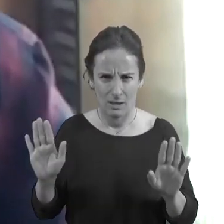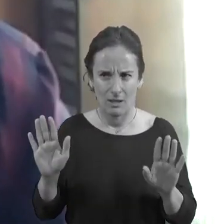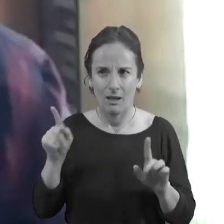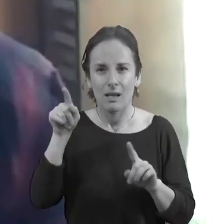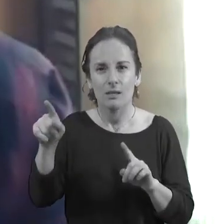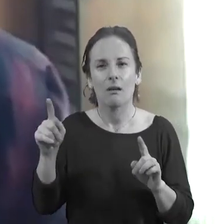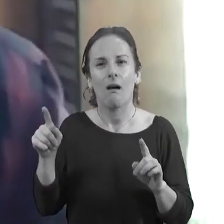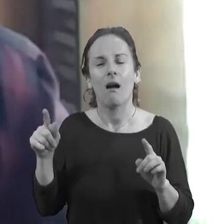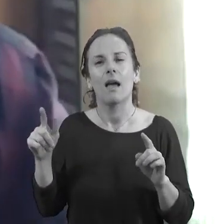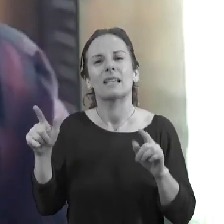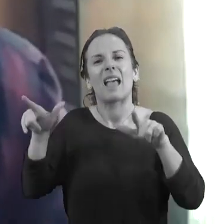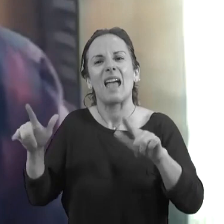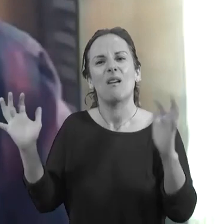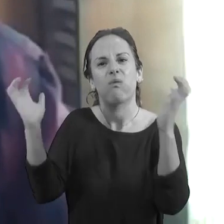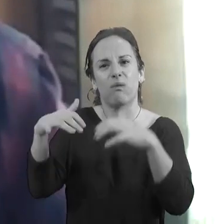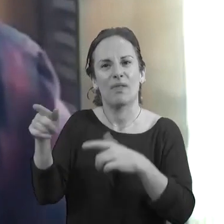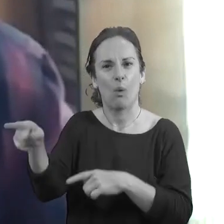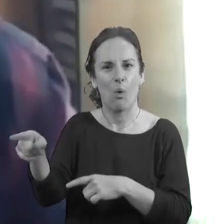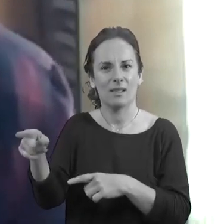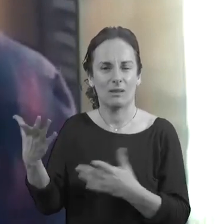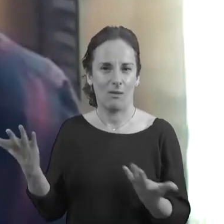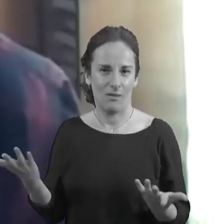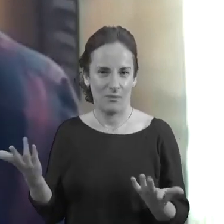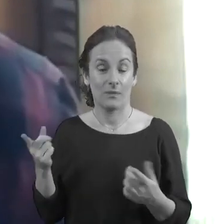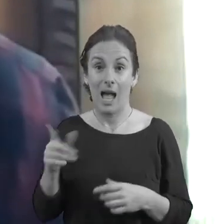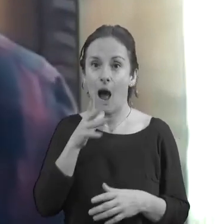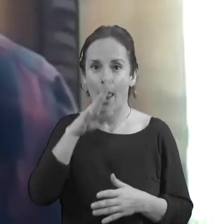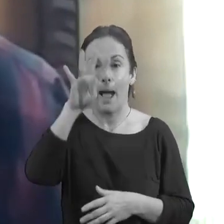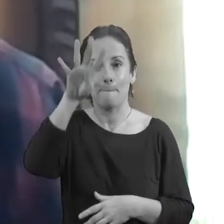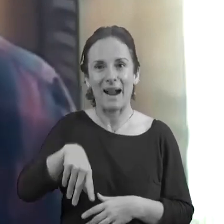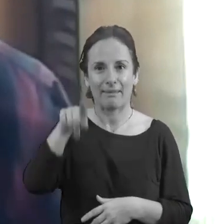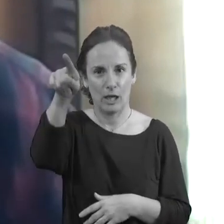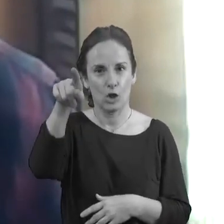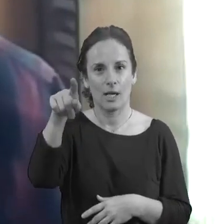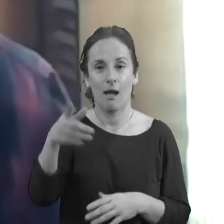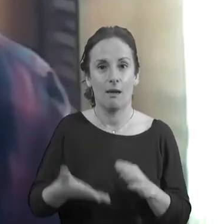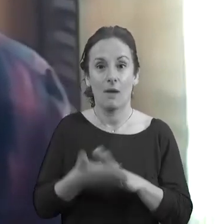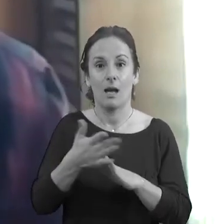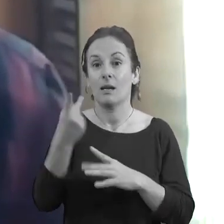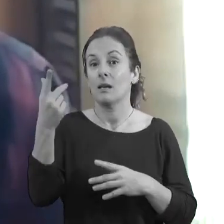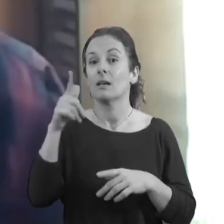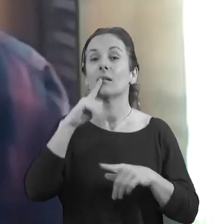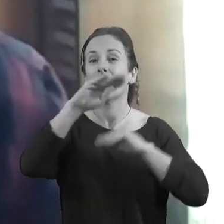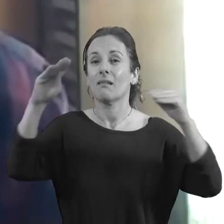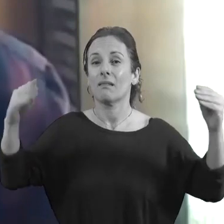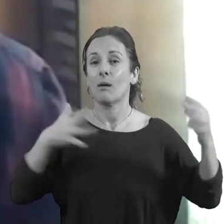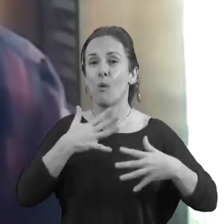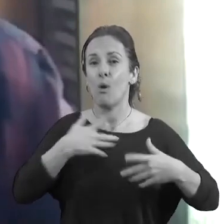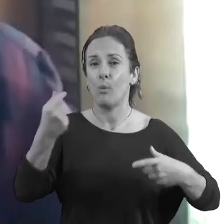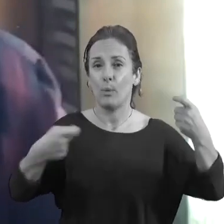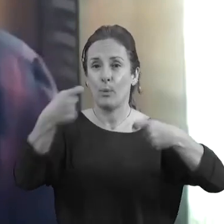ahora en Barcelona están con un crowdfunding para mantener La Raposa, que es un espacio muy parecido, ¿no?